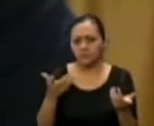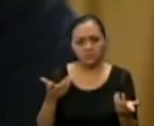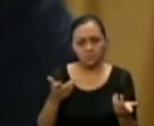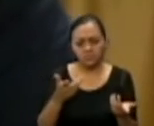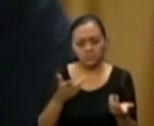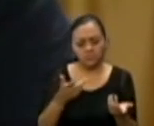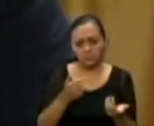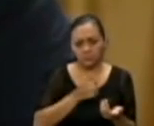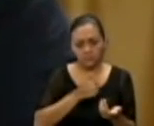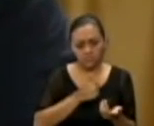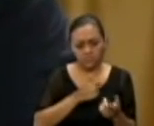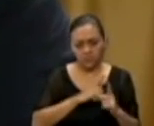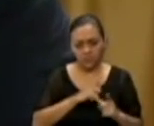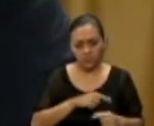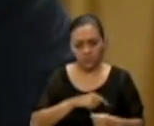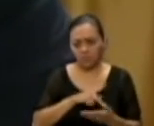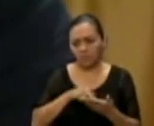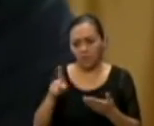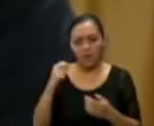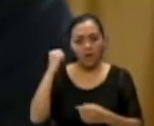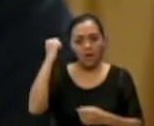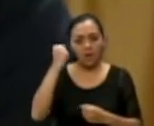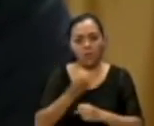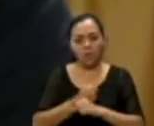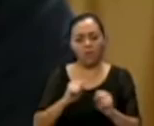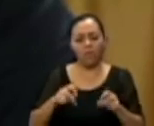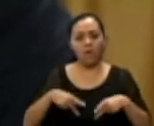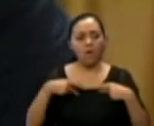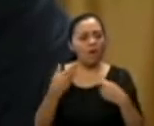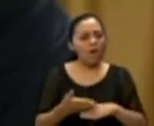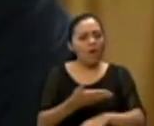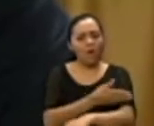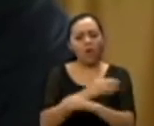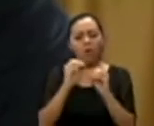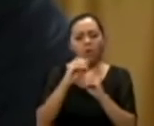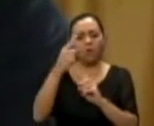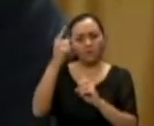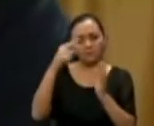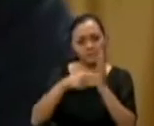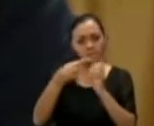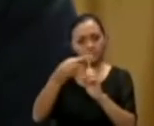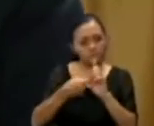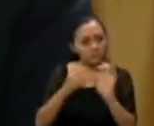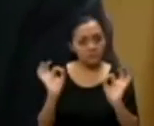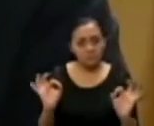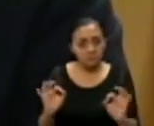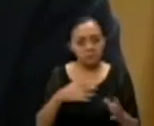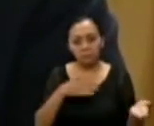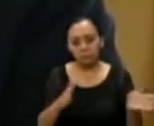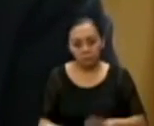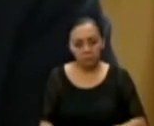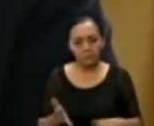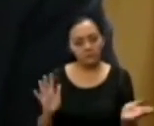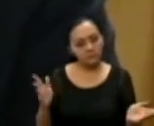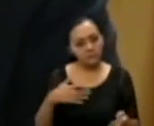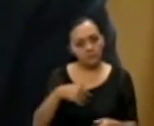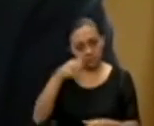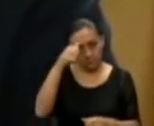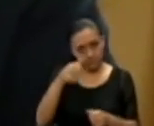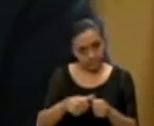su derecho el derecho a la salud el derecho a salvar la vida antes que no tenía más de mil dólares mensuales se moría sencillamente prohibido olvidar